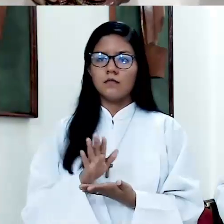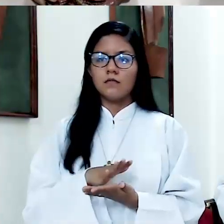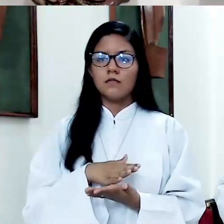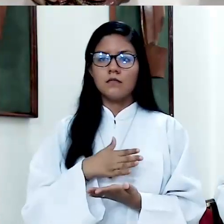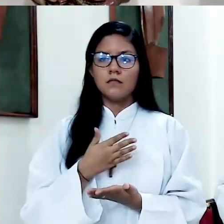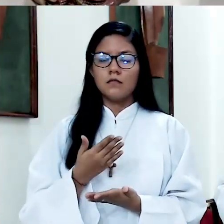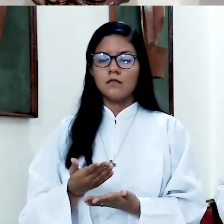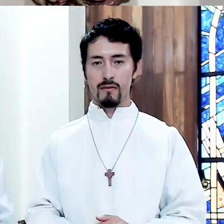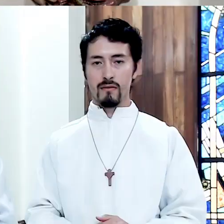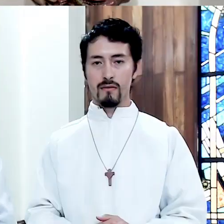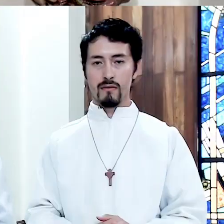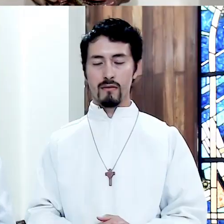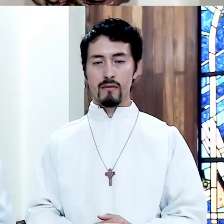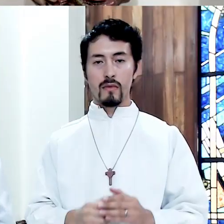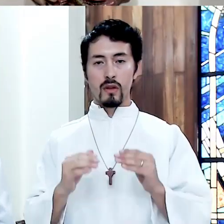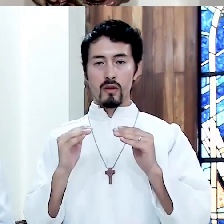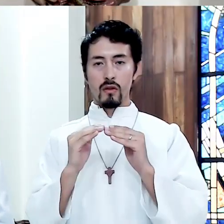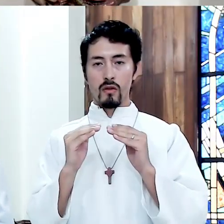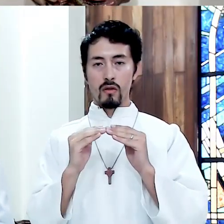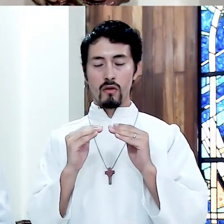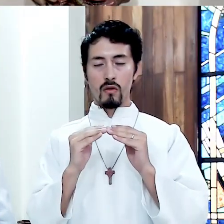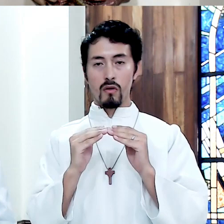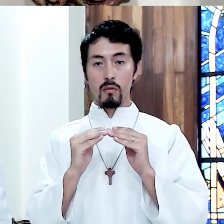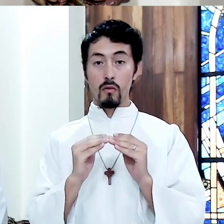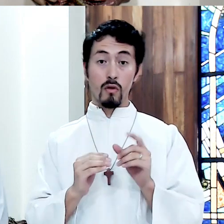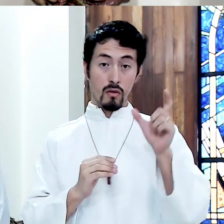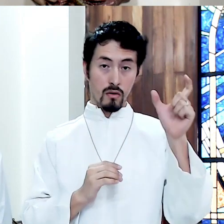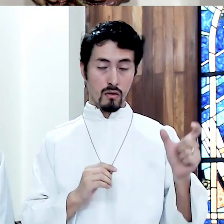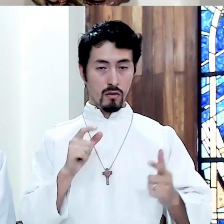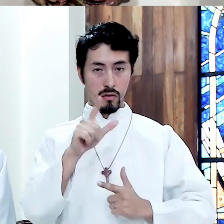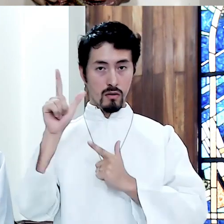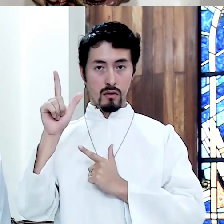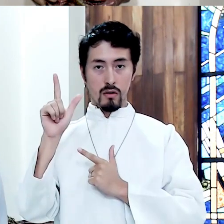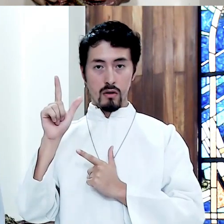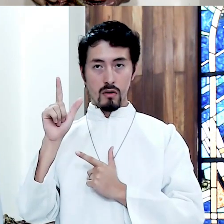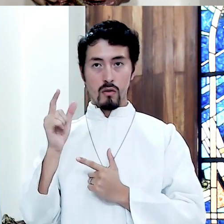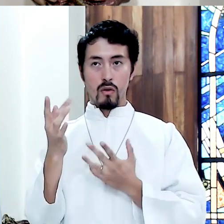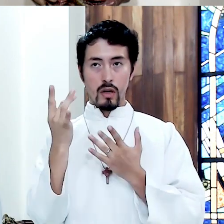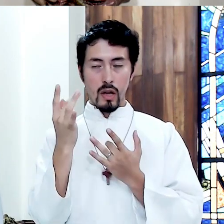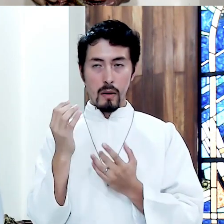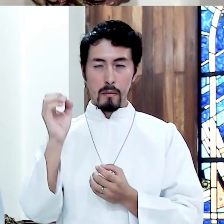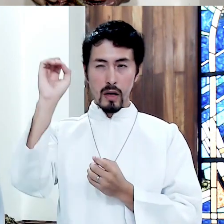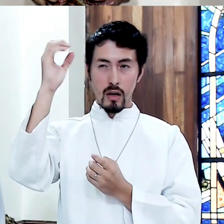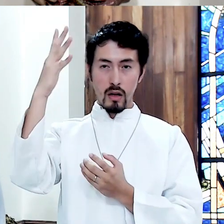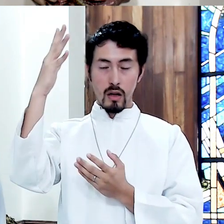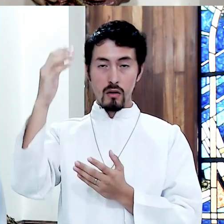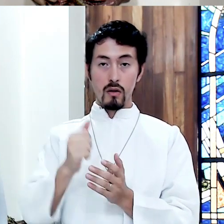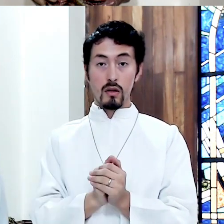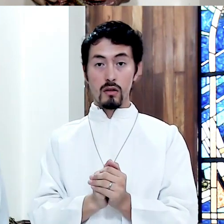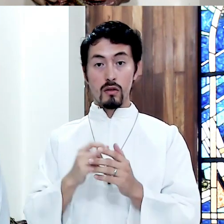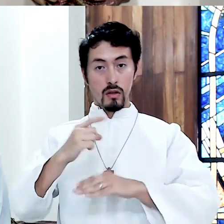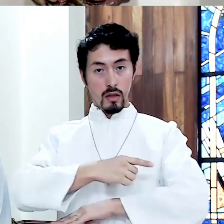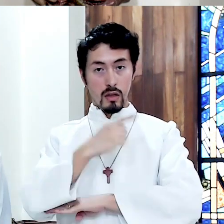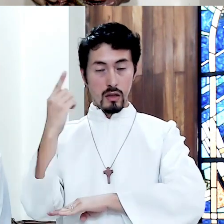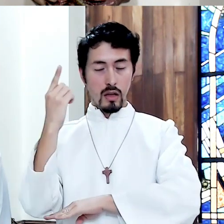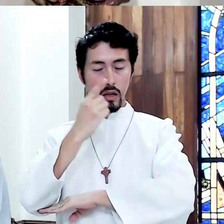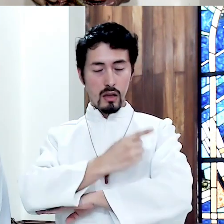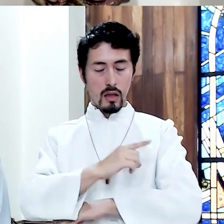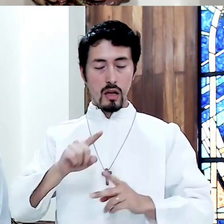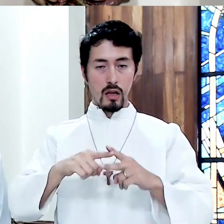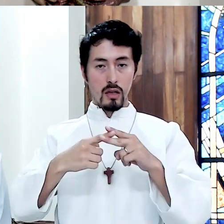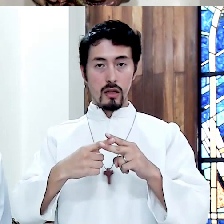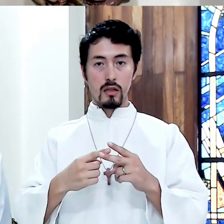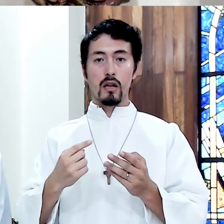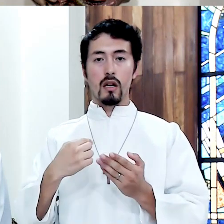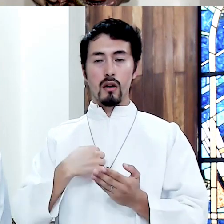viviremos. Como aguarda a la aurora el centinela, aguarda Israel al Señor. Porque